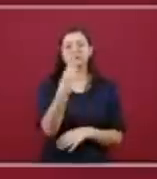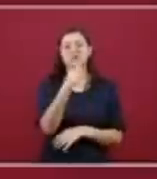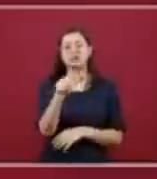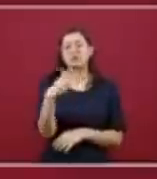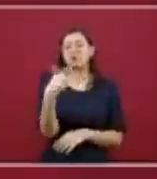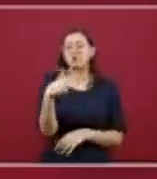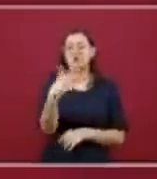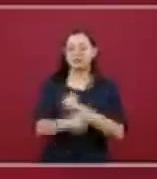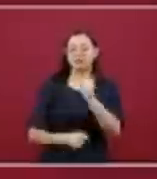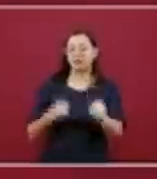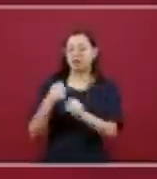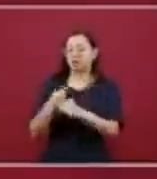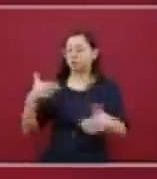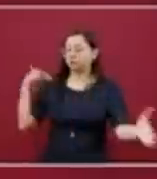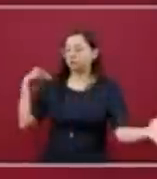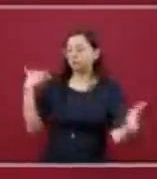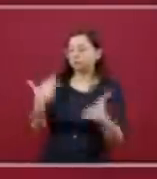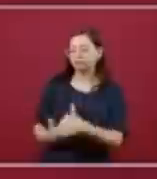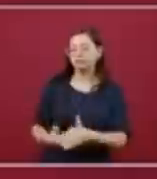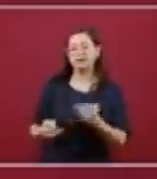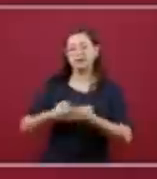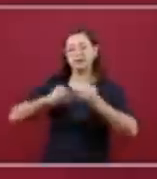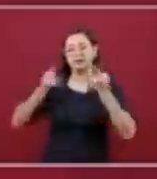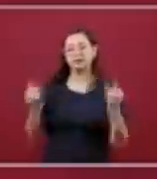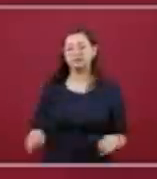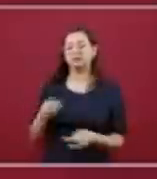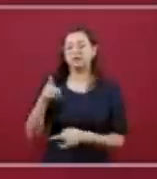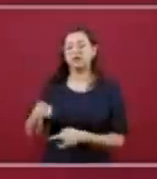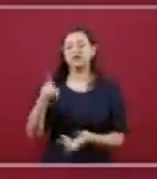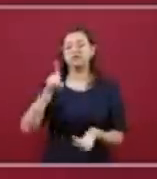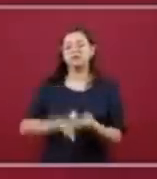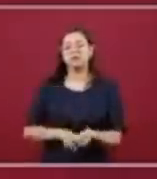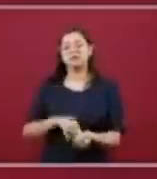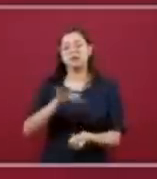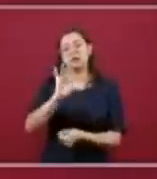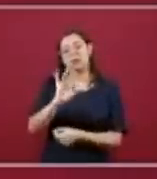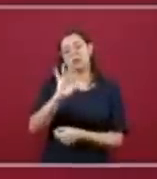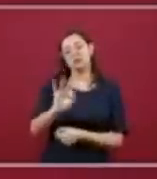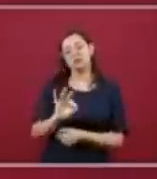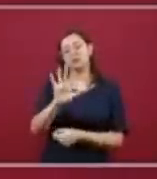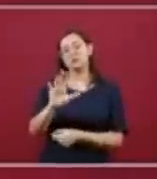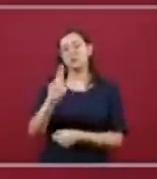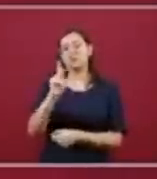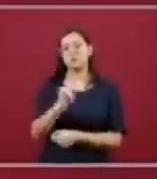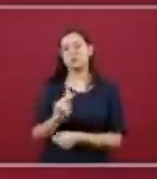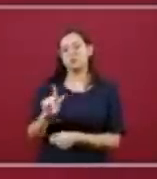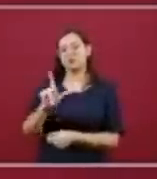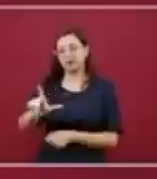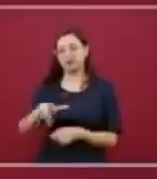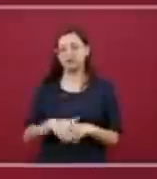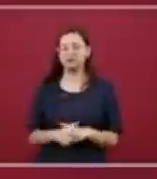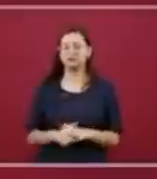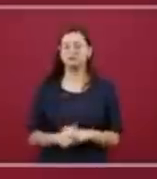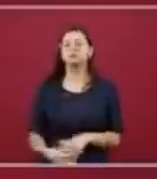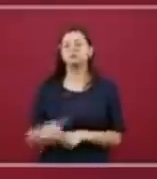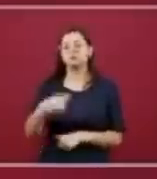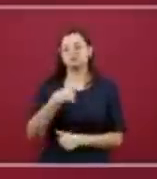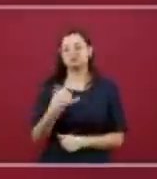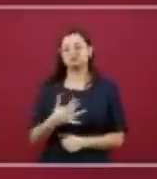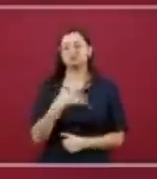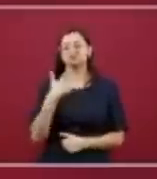estado Islas Marías han estado 45 PPLs. Y yo considero